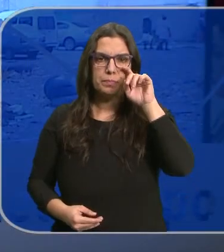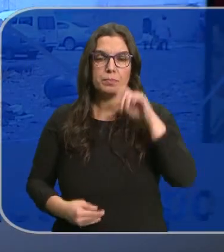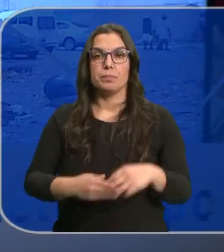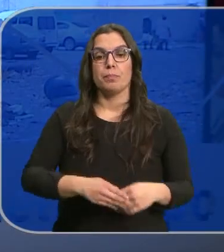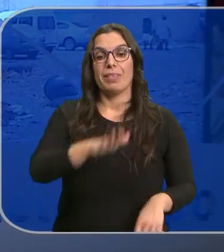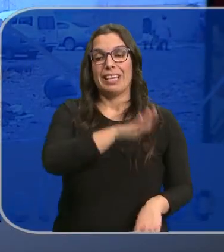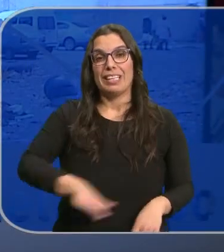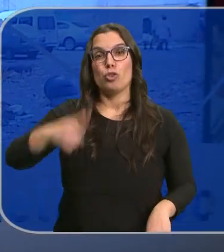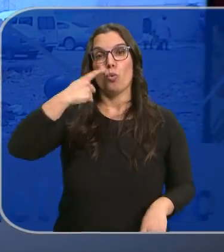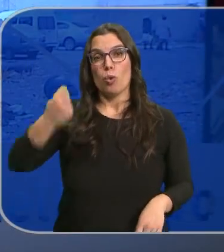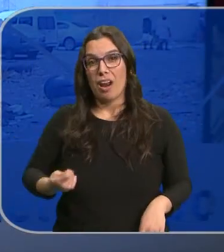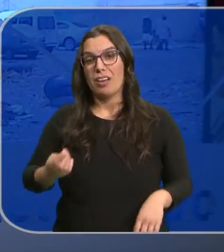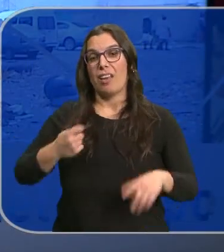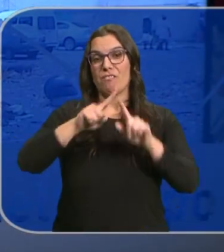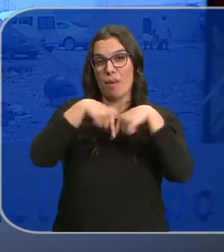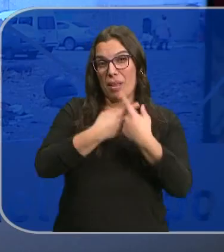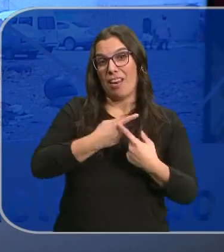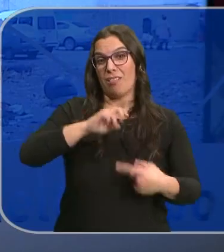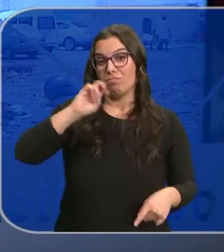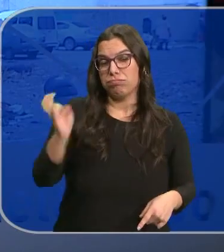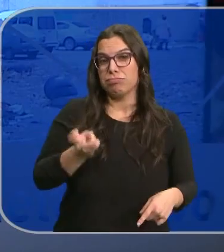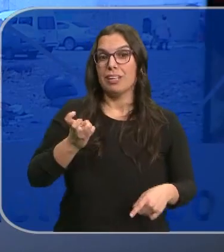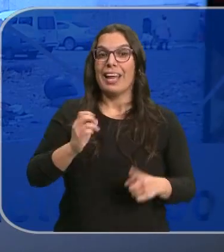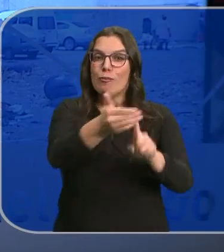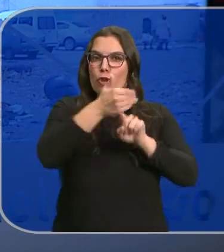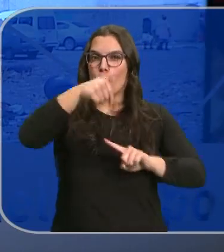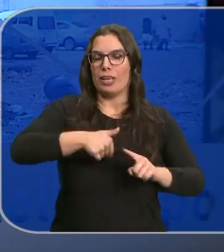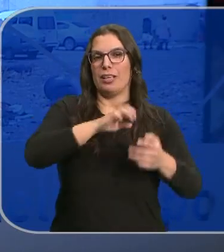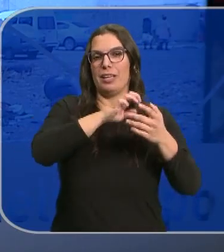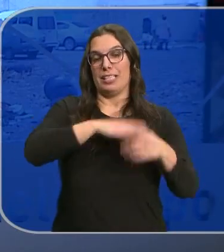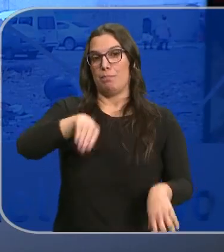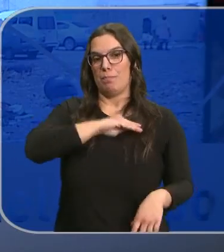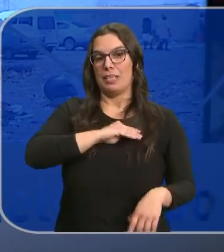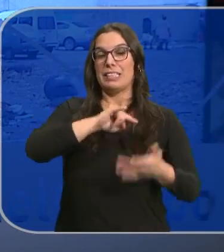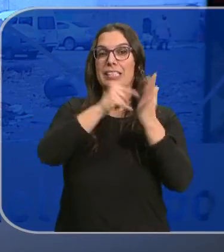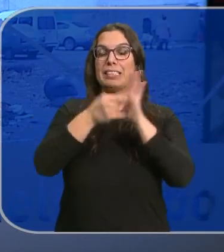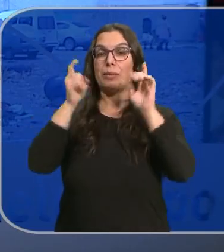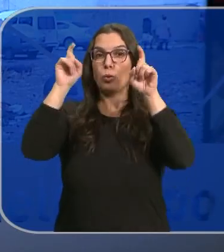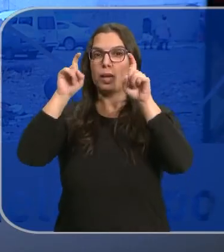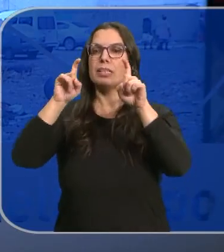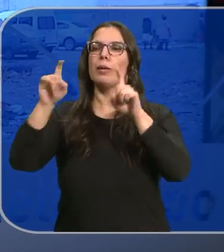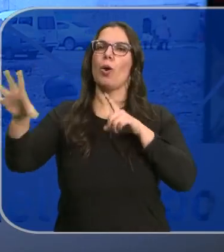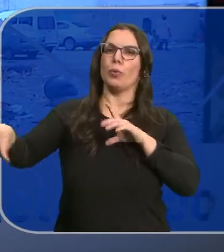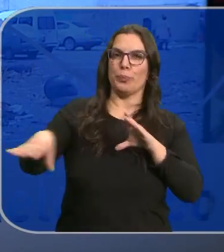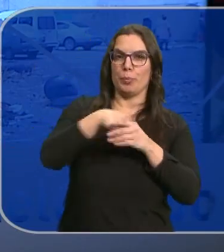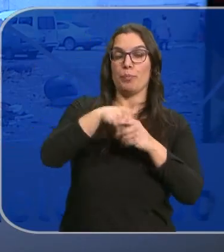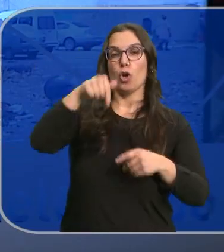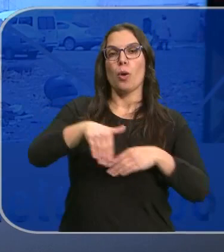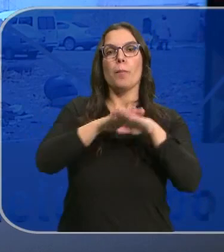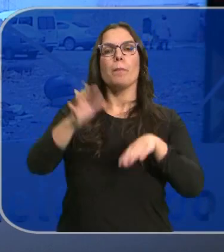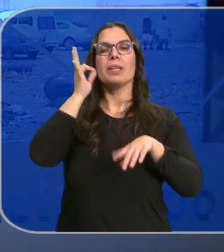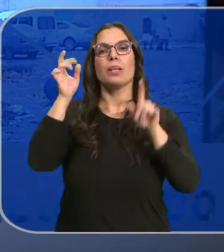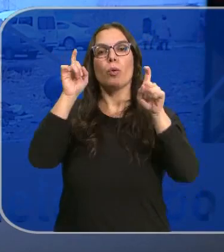Muchos niños ucranianos y sus familias han encontrado refugio en España. El sistema educativo les ha integrado. Hoy la ministra de Educación ha explicado